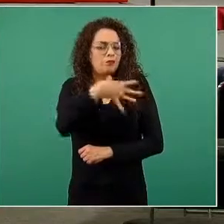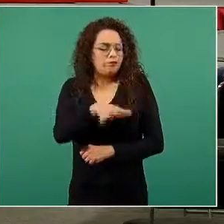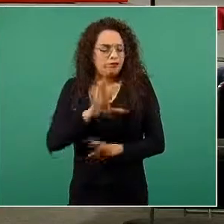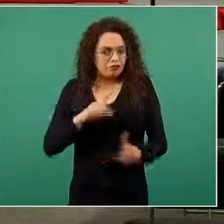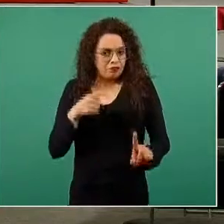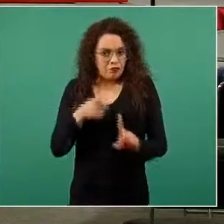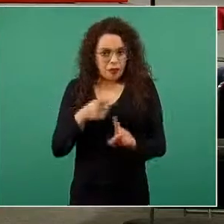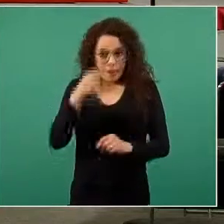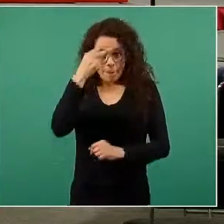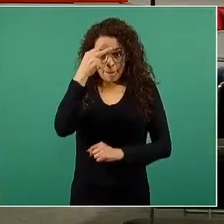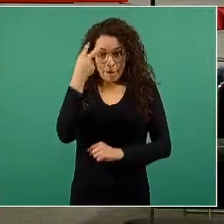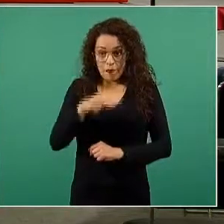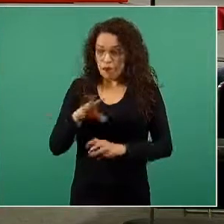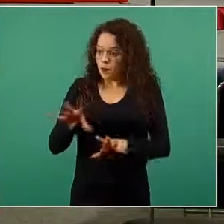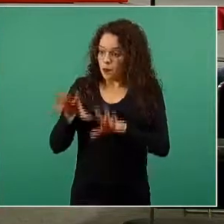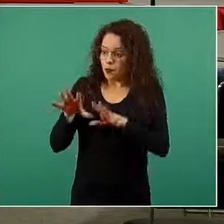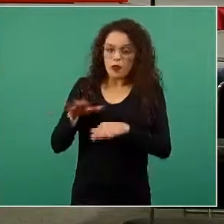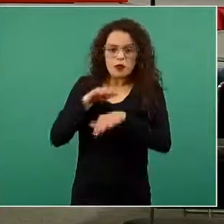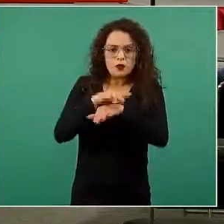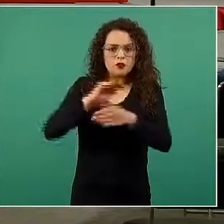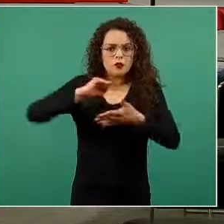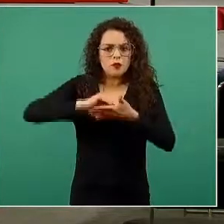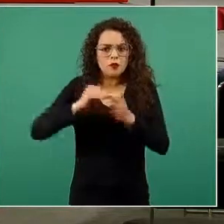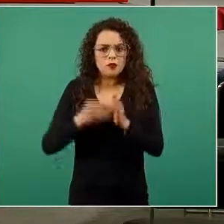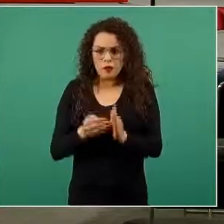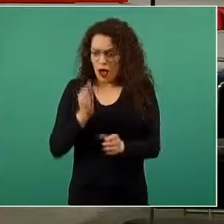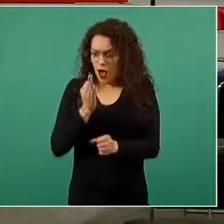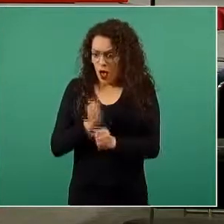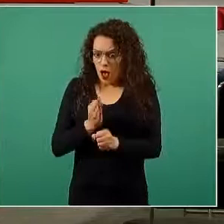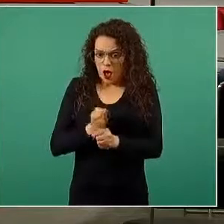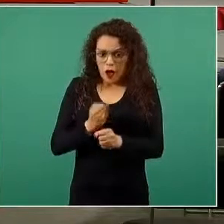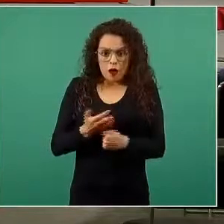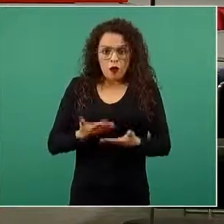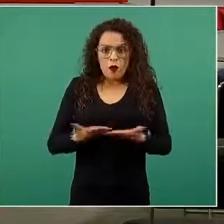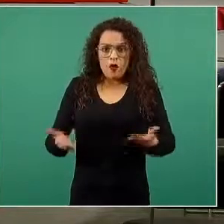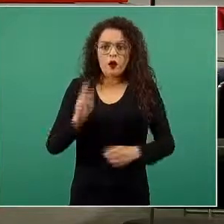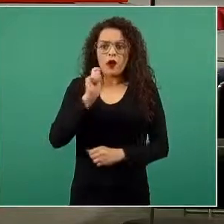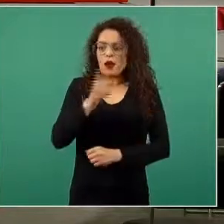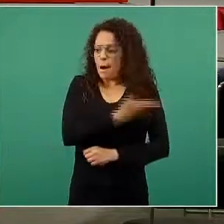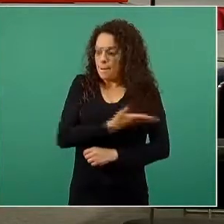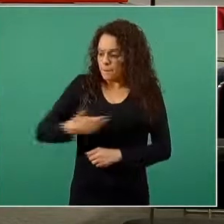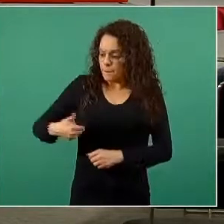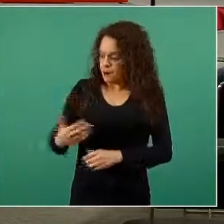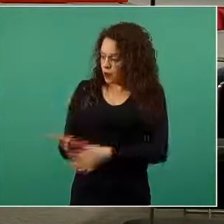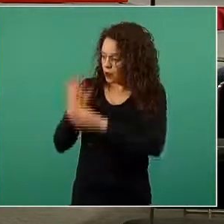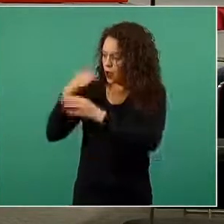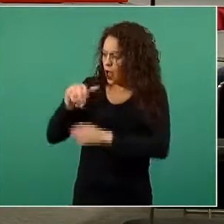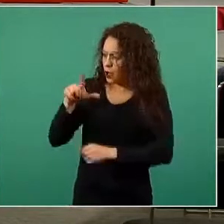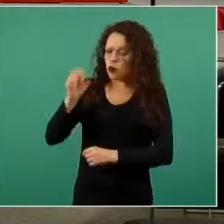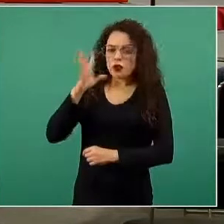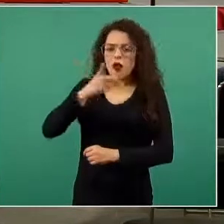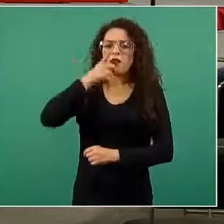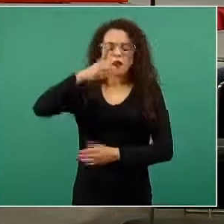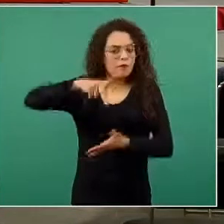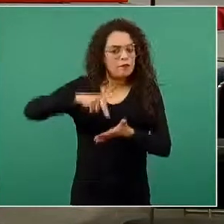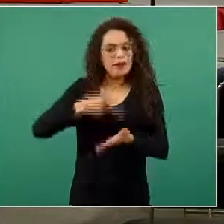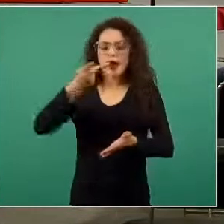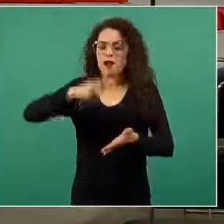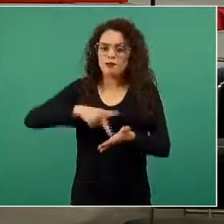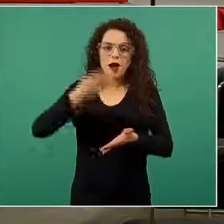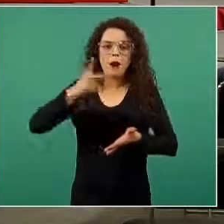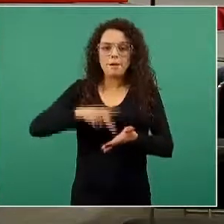la que México se distinguió en su estrategia, se ha distinguido hasta el momento, que el propio presidente López Obrador lo ha mencionado una y otra